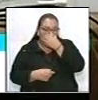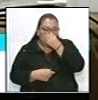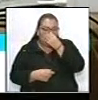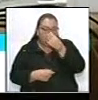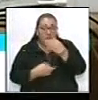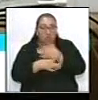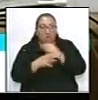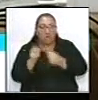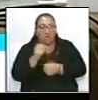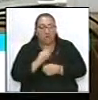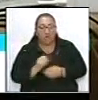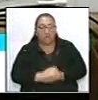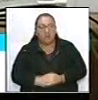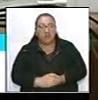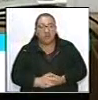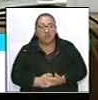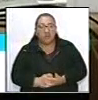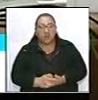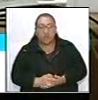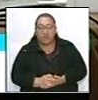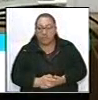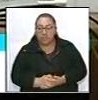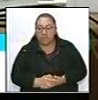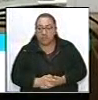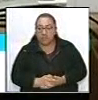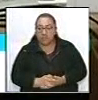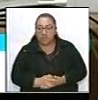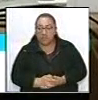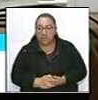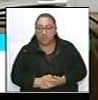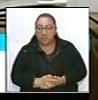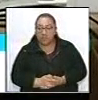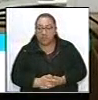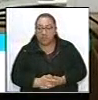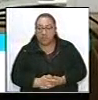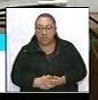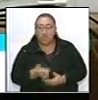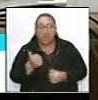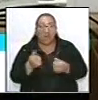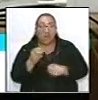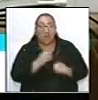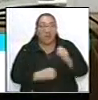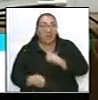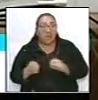contratación. Deberíamos también tener en cuenta cuál es